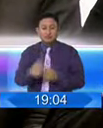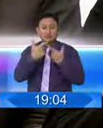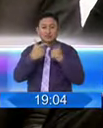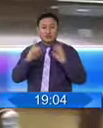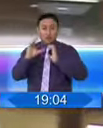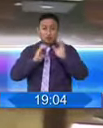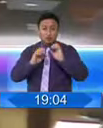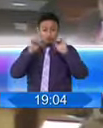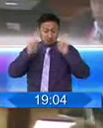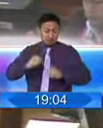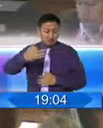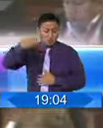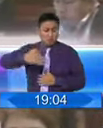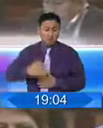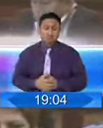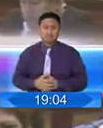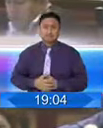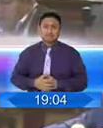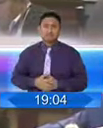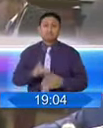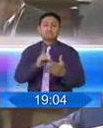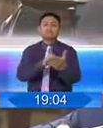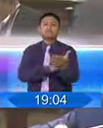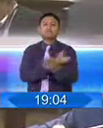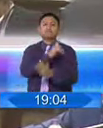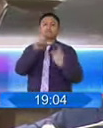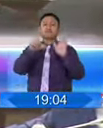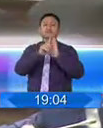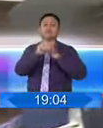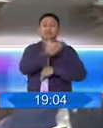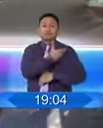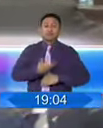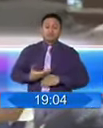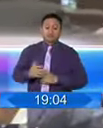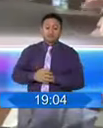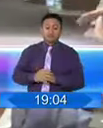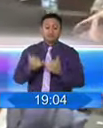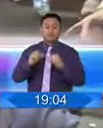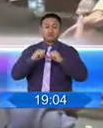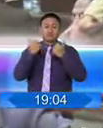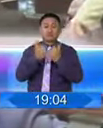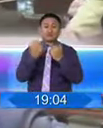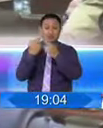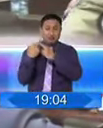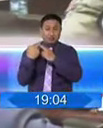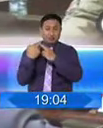de expresión. El proyecto del presidente para reformar la ley de comunicación está en manos de la Asamblea